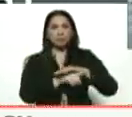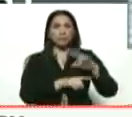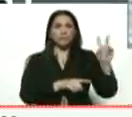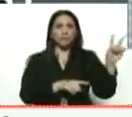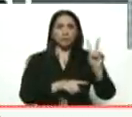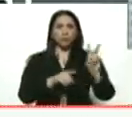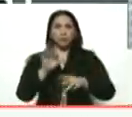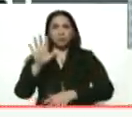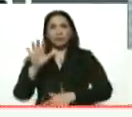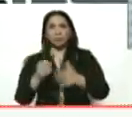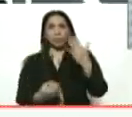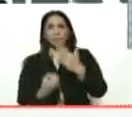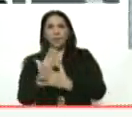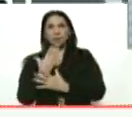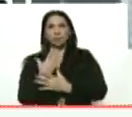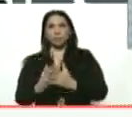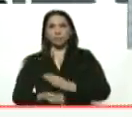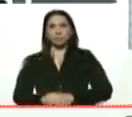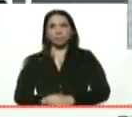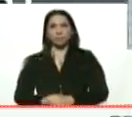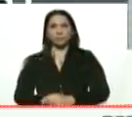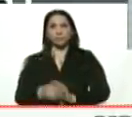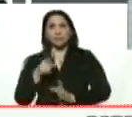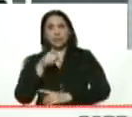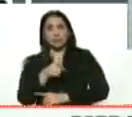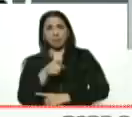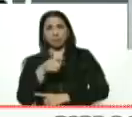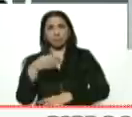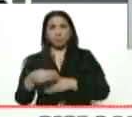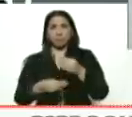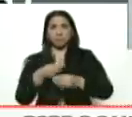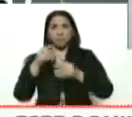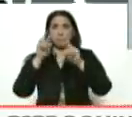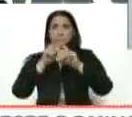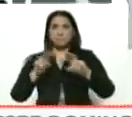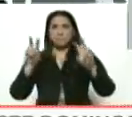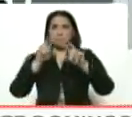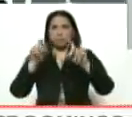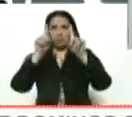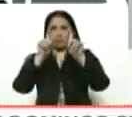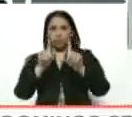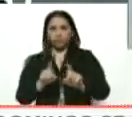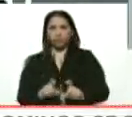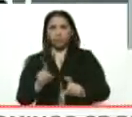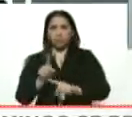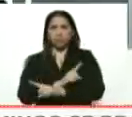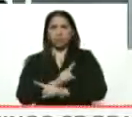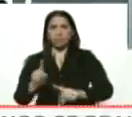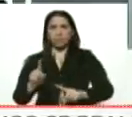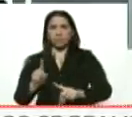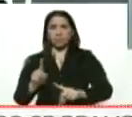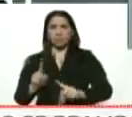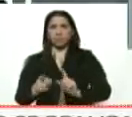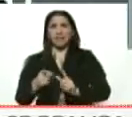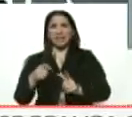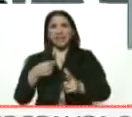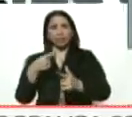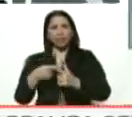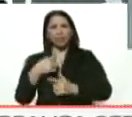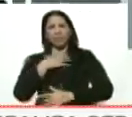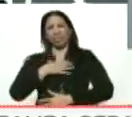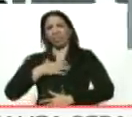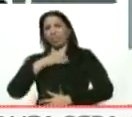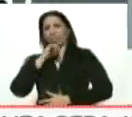el 5 de mayo. Allí, bueno, se le hicieron las pruebas rápidas y dado que presentó